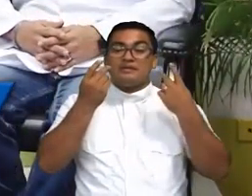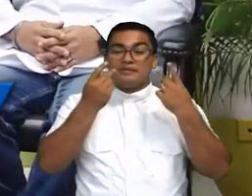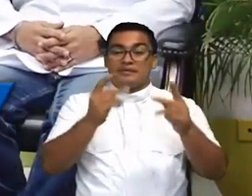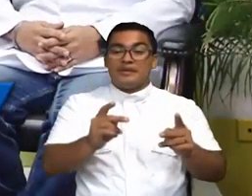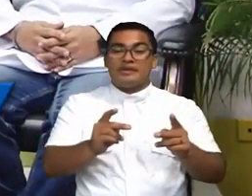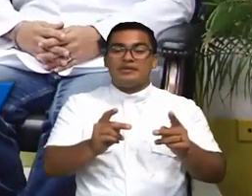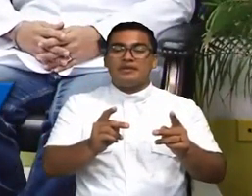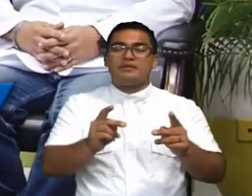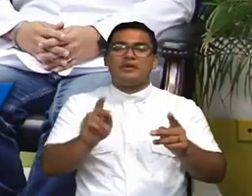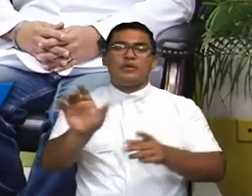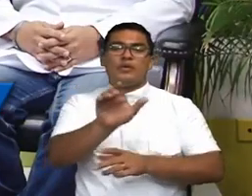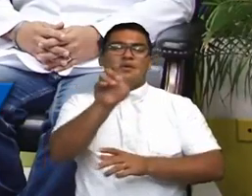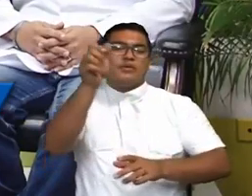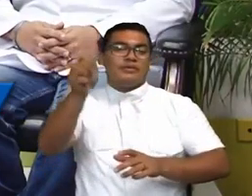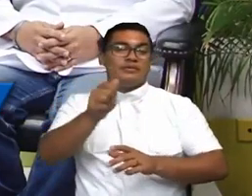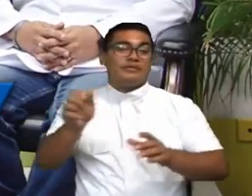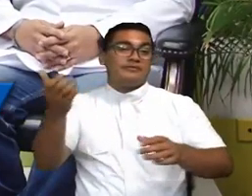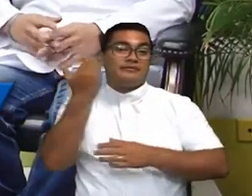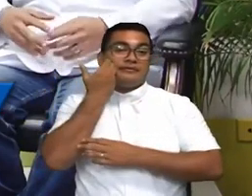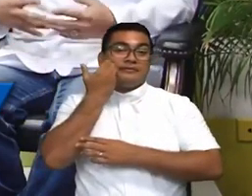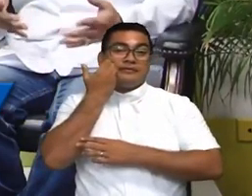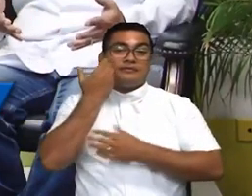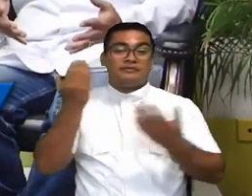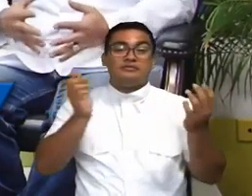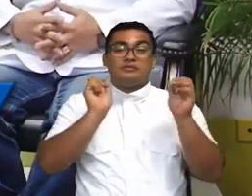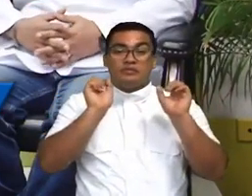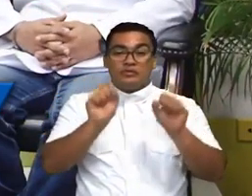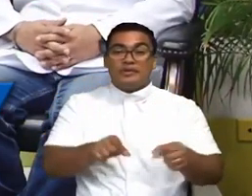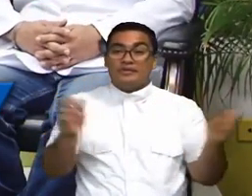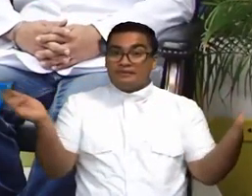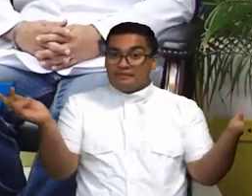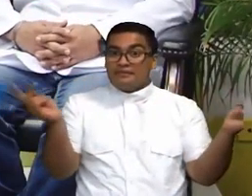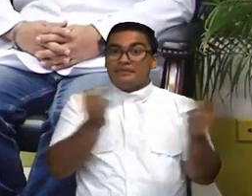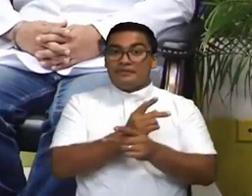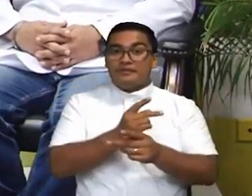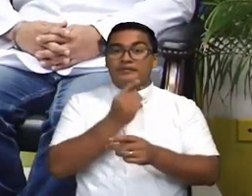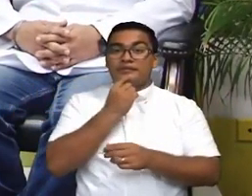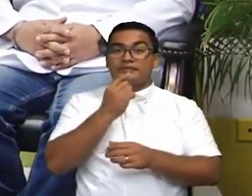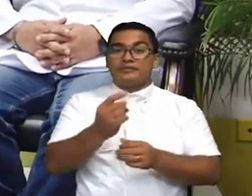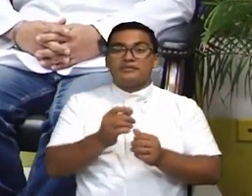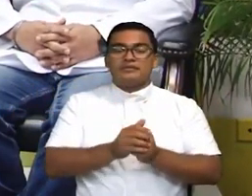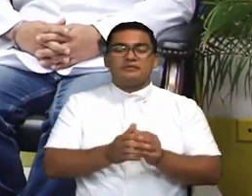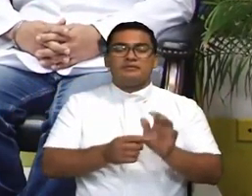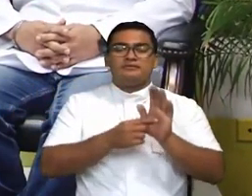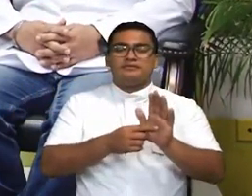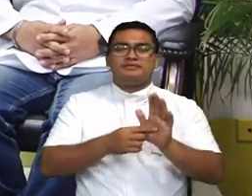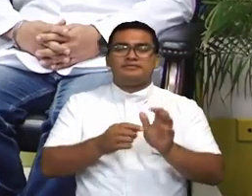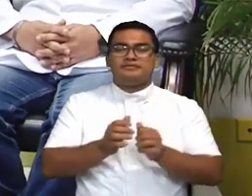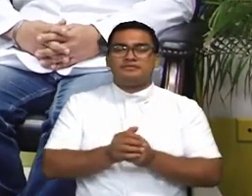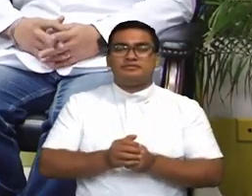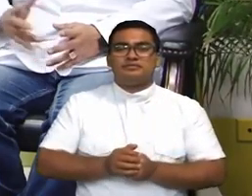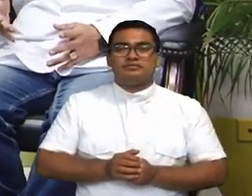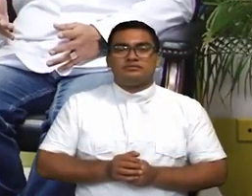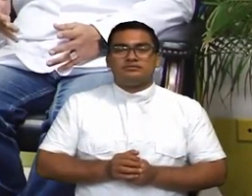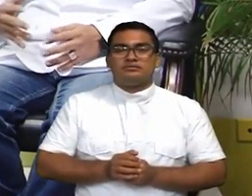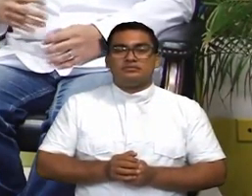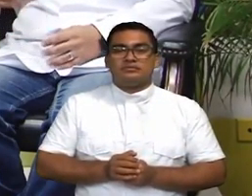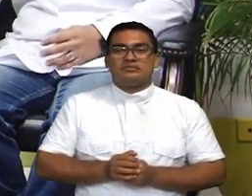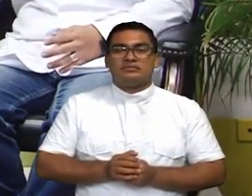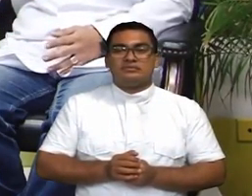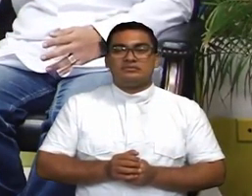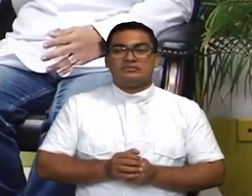enfermedades que también dan lo que se agravan con lo que es el frío. Por ejemplo, tenemos, aunque usted no crea,